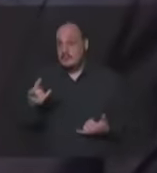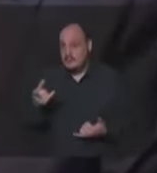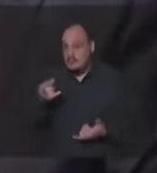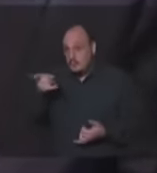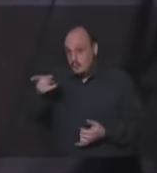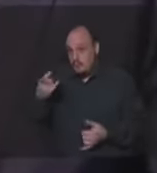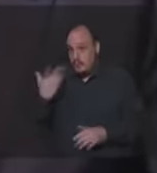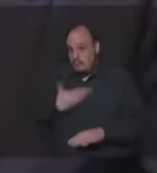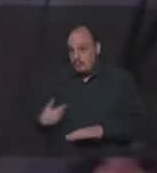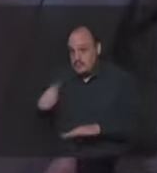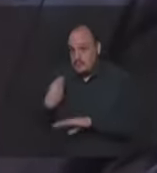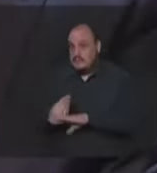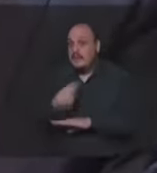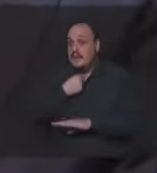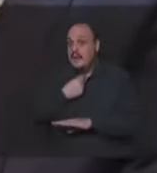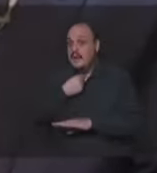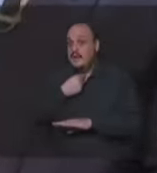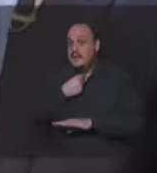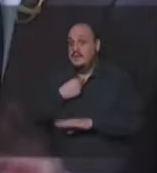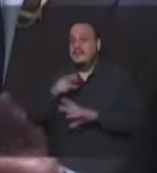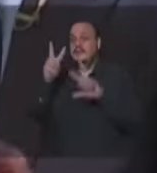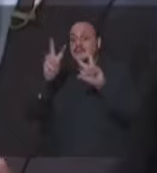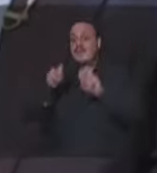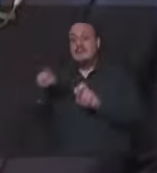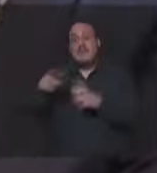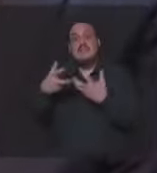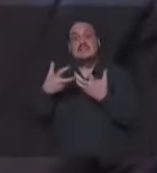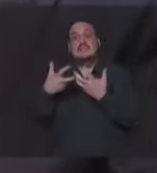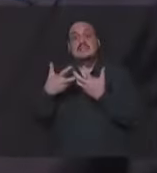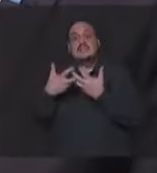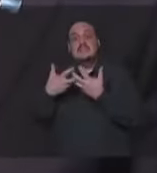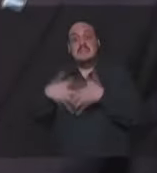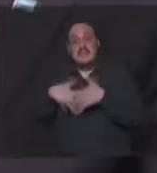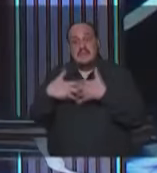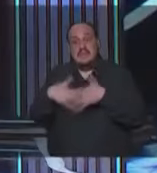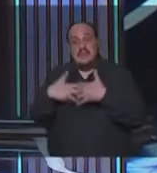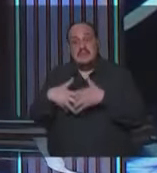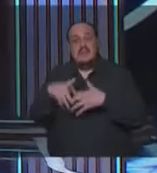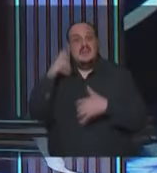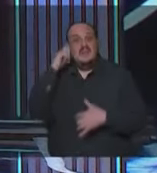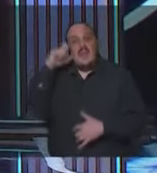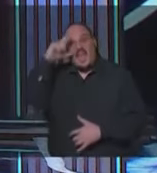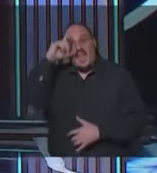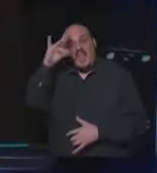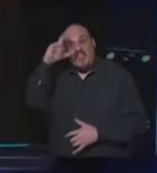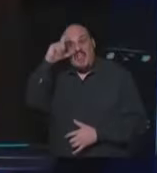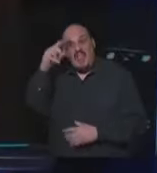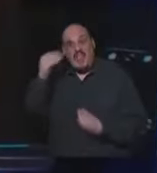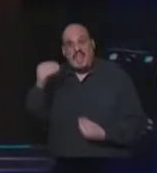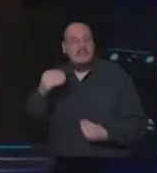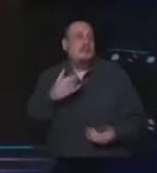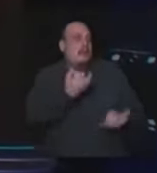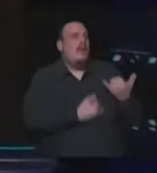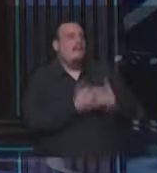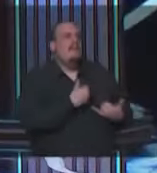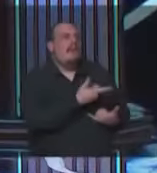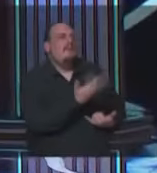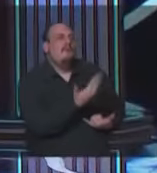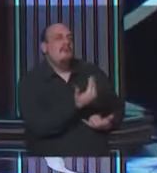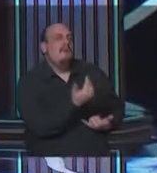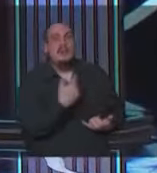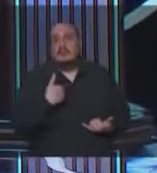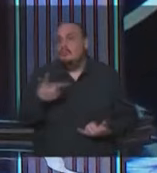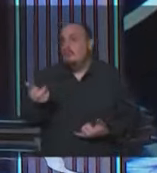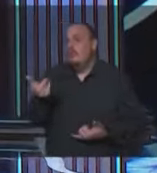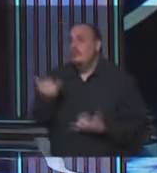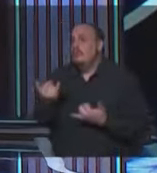presidente y desgraciadamente ni siquiera conocés el sistema Qué es el gd no Explícamelo vos que lo sabes todo no contanos Qué es el gd No yo